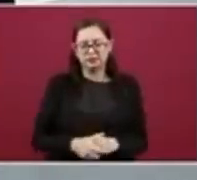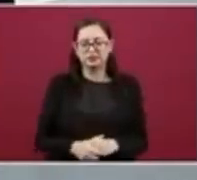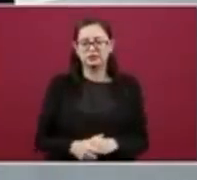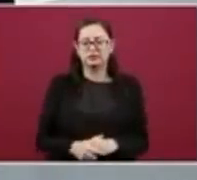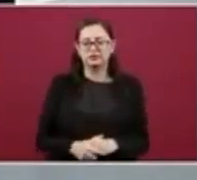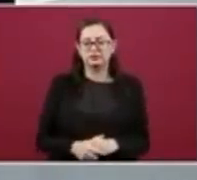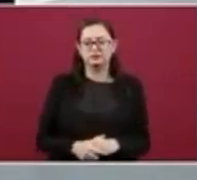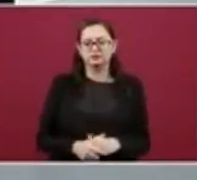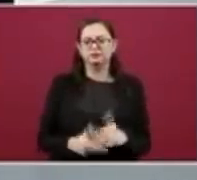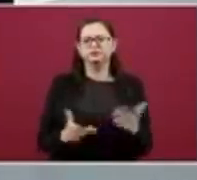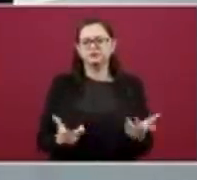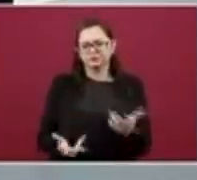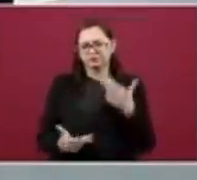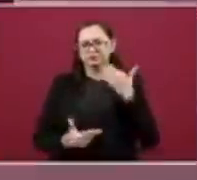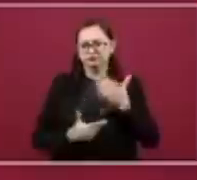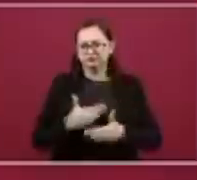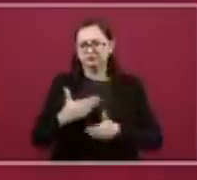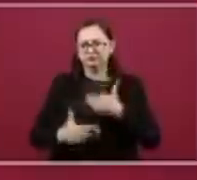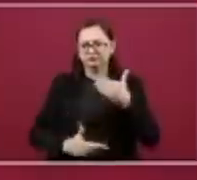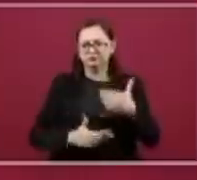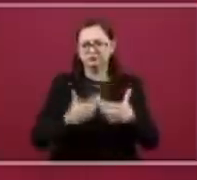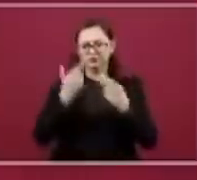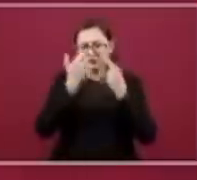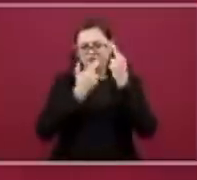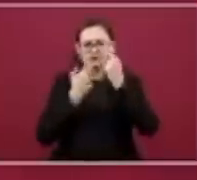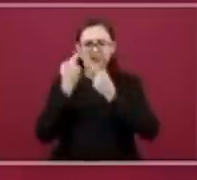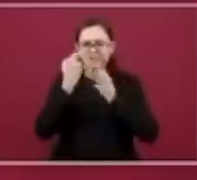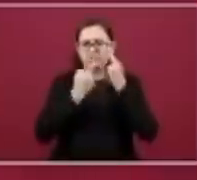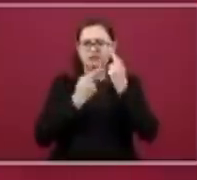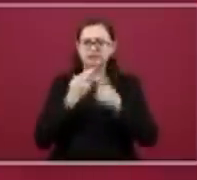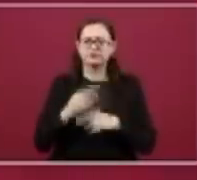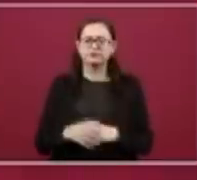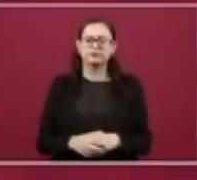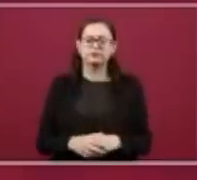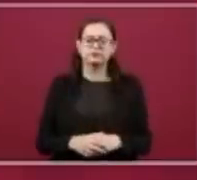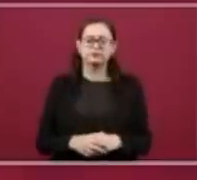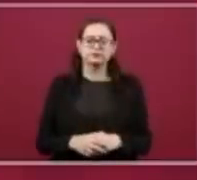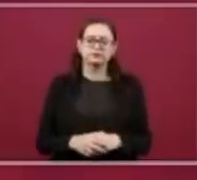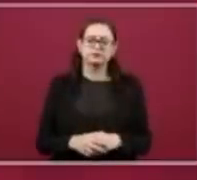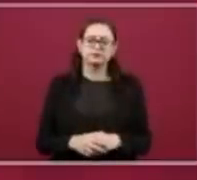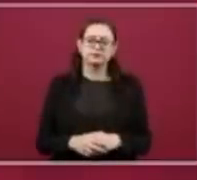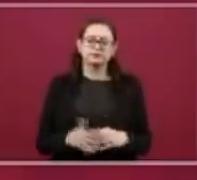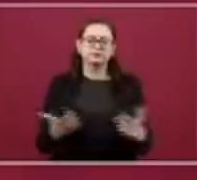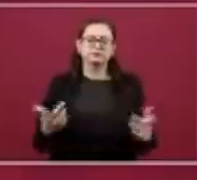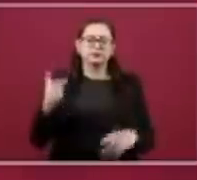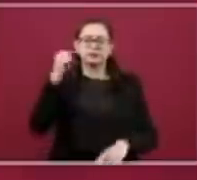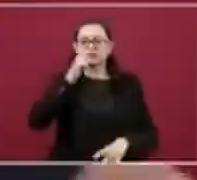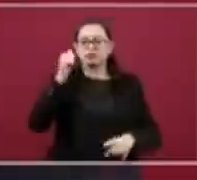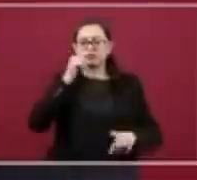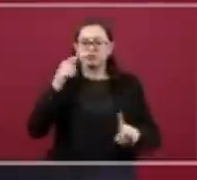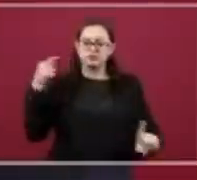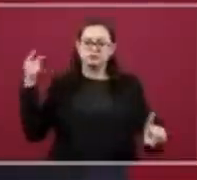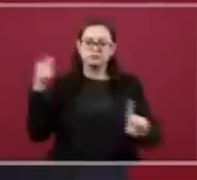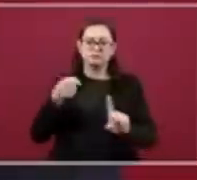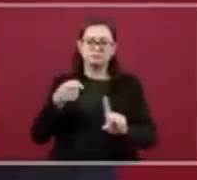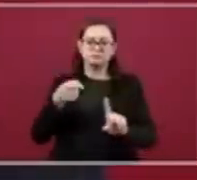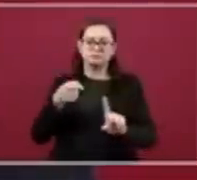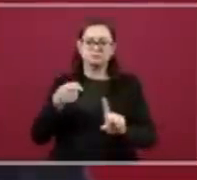vamos a revisar este caso, siempre pensando en